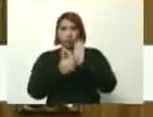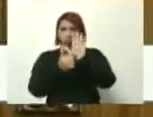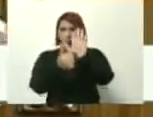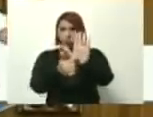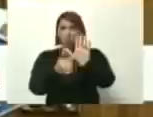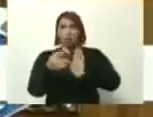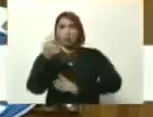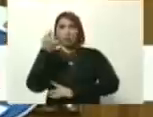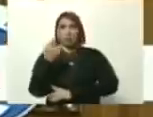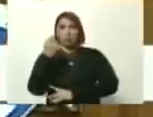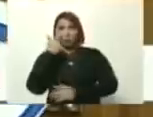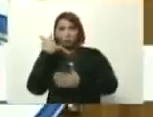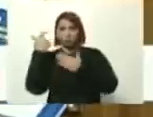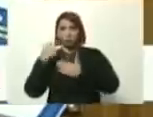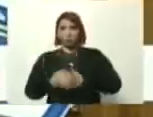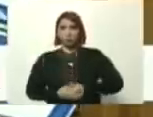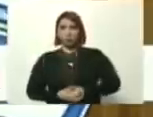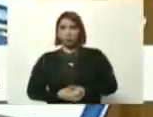los diputados